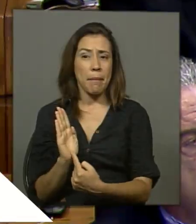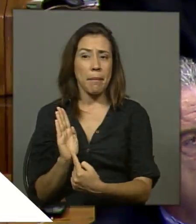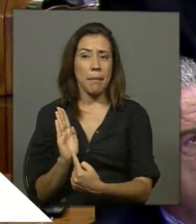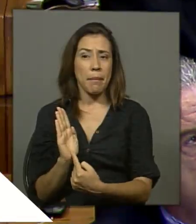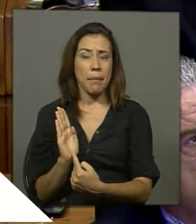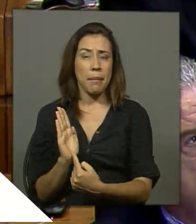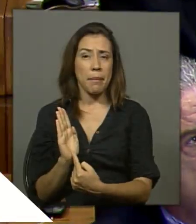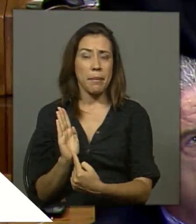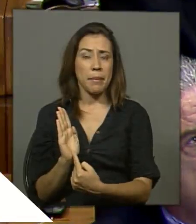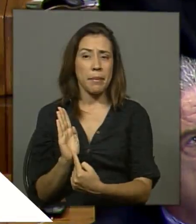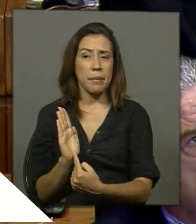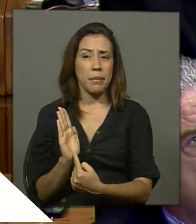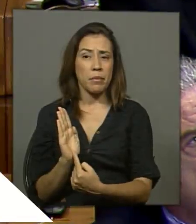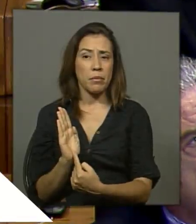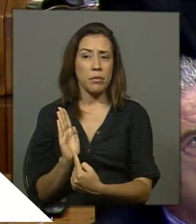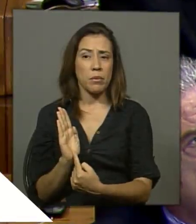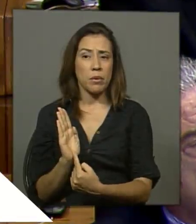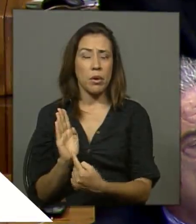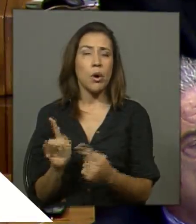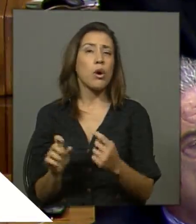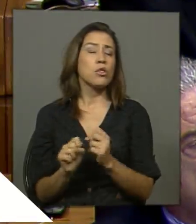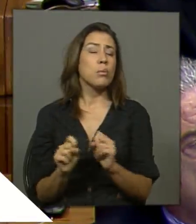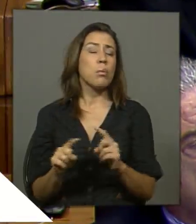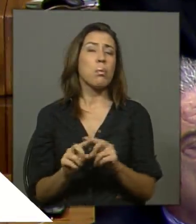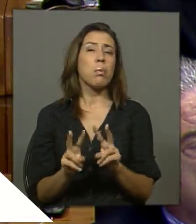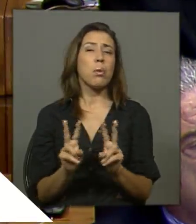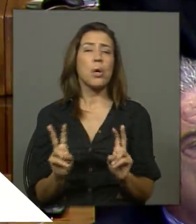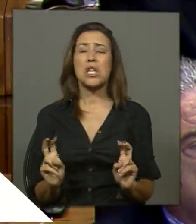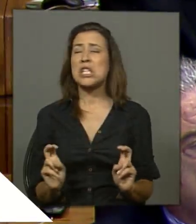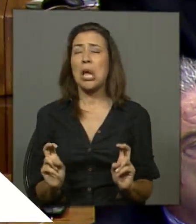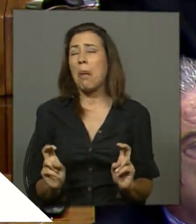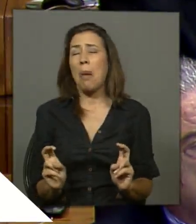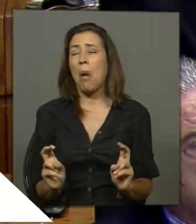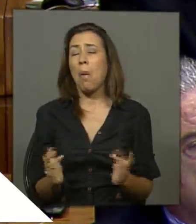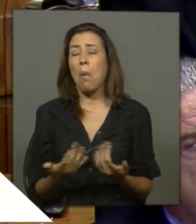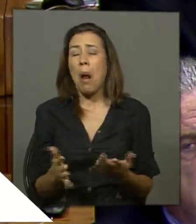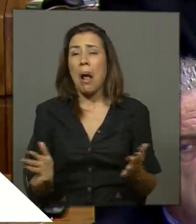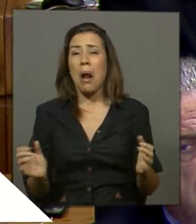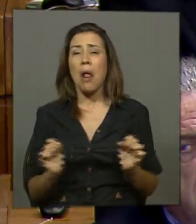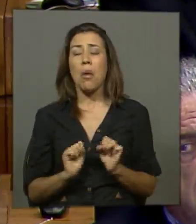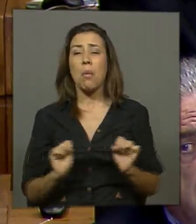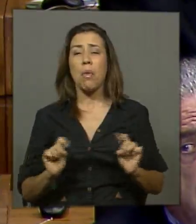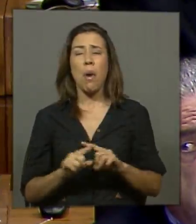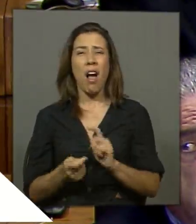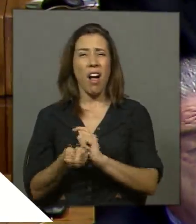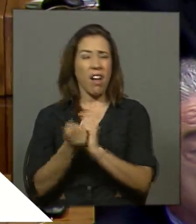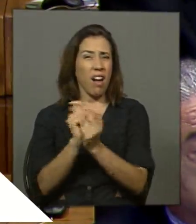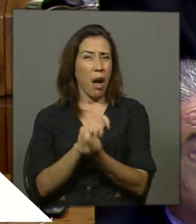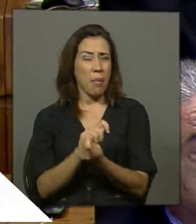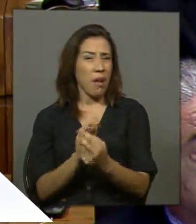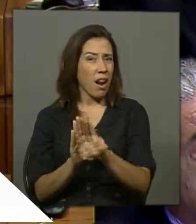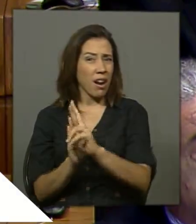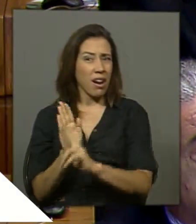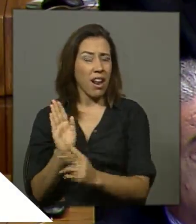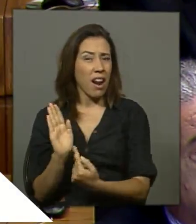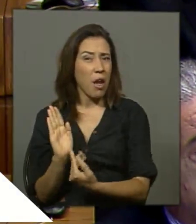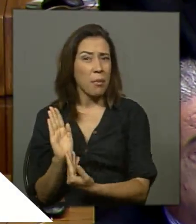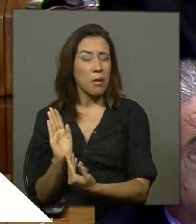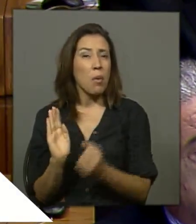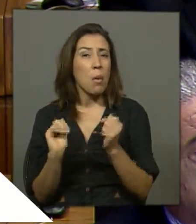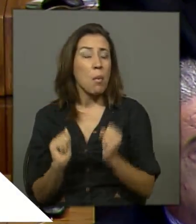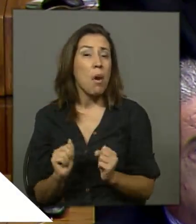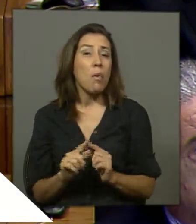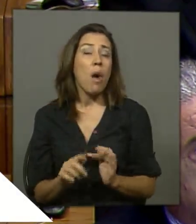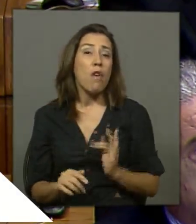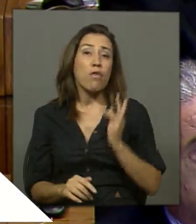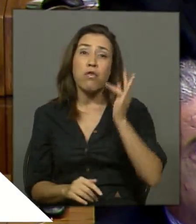podemos por un un tema x digamos eh cambiar digamos nuestro reglamento porque si no eso podría dar